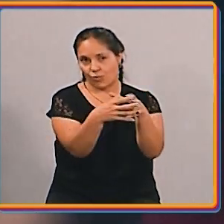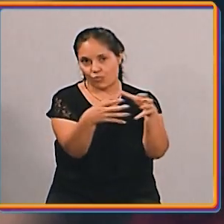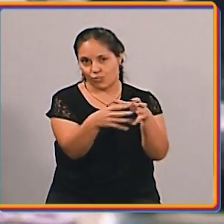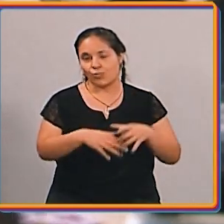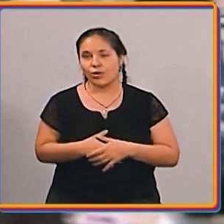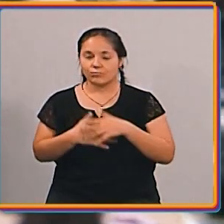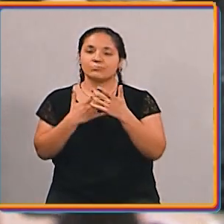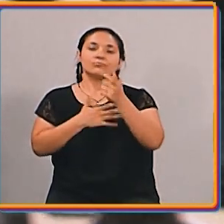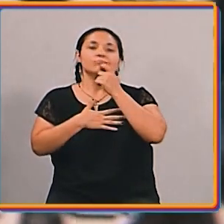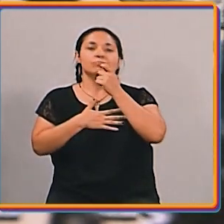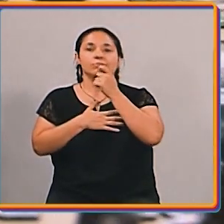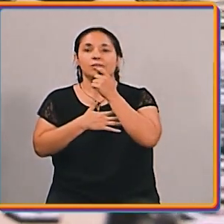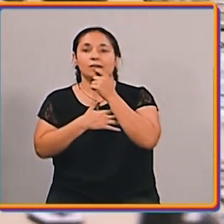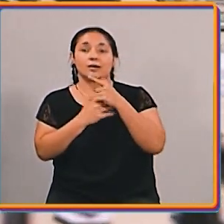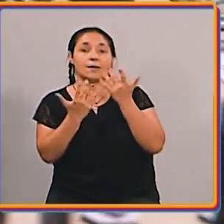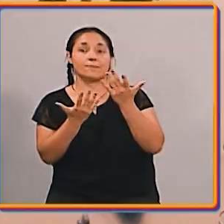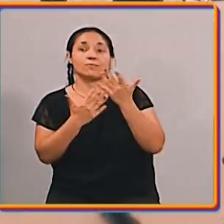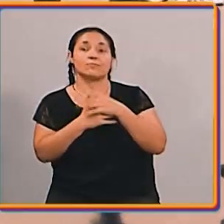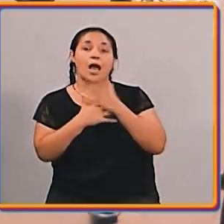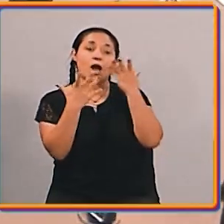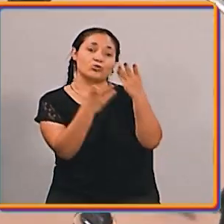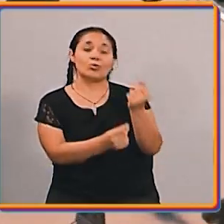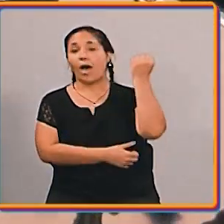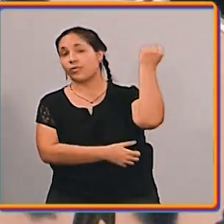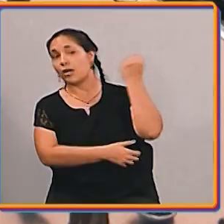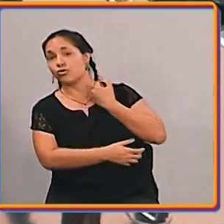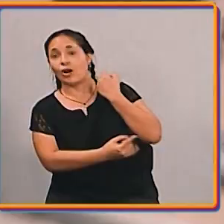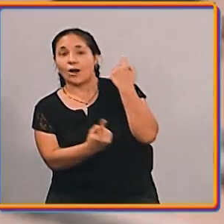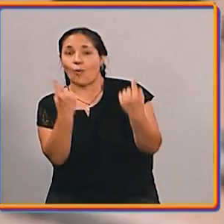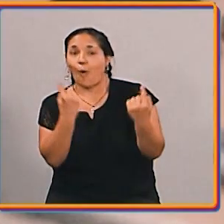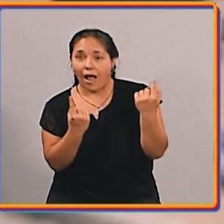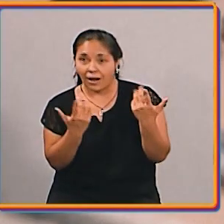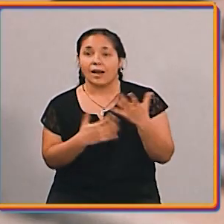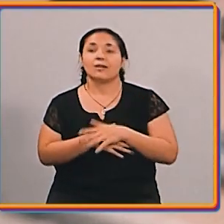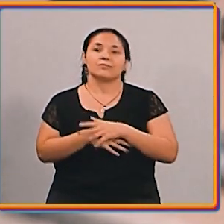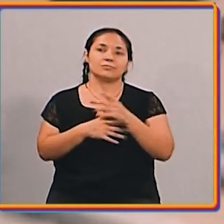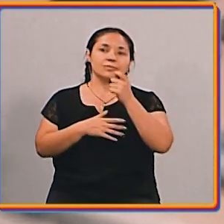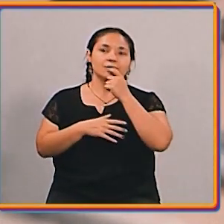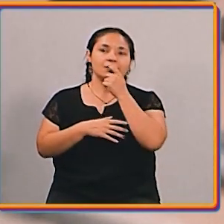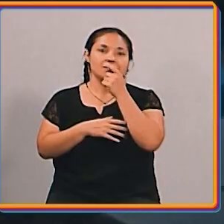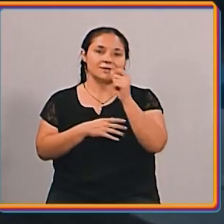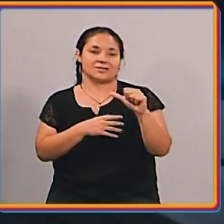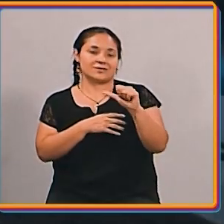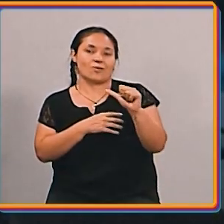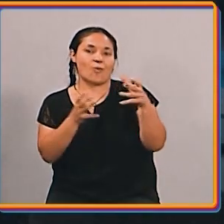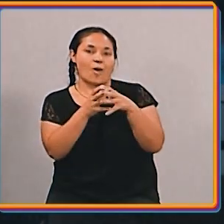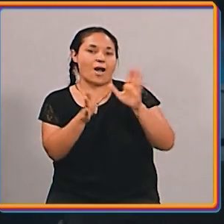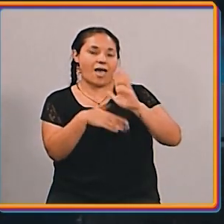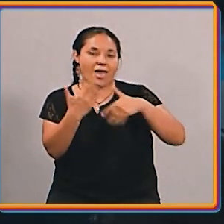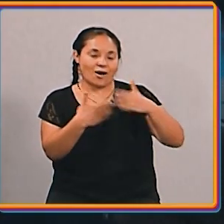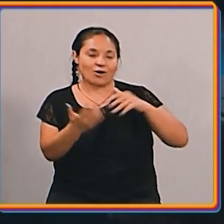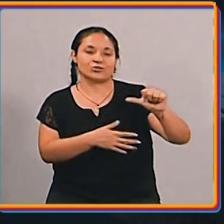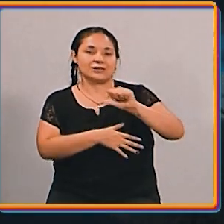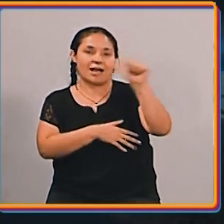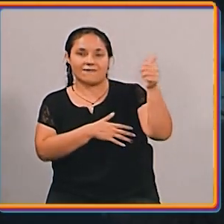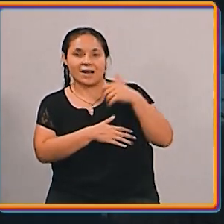objetivo secreto, ya sea de colaborar o de traicionar al grupo, ganarán el juego y habrán sobrevivido a las oleadas de zombies en el